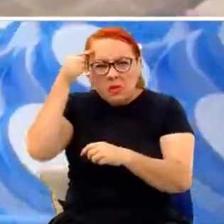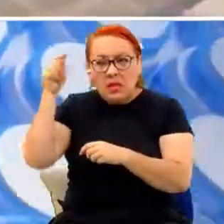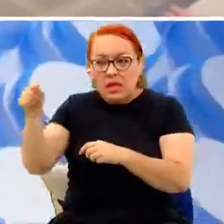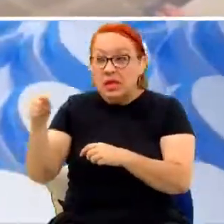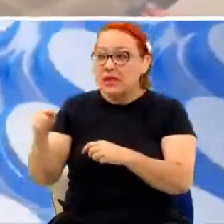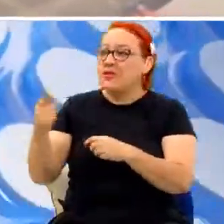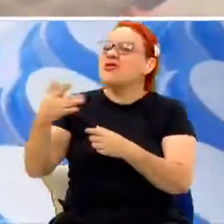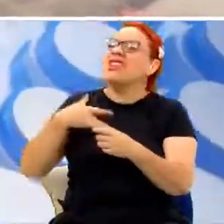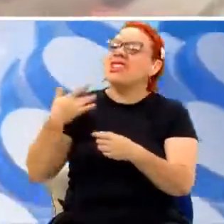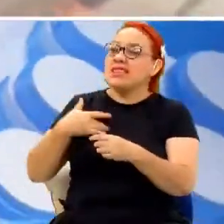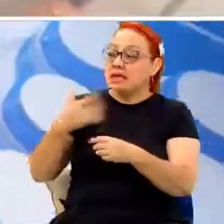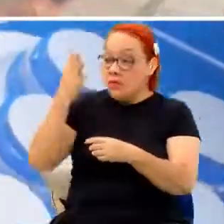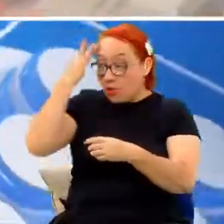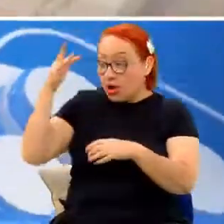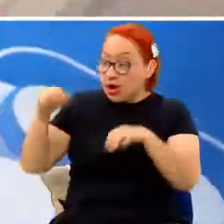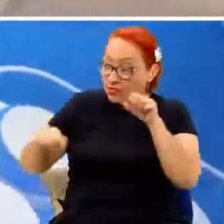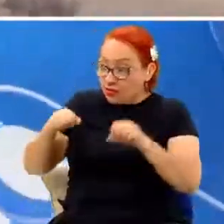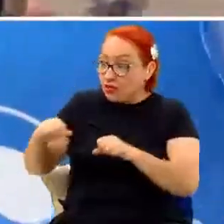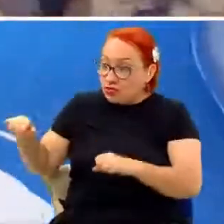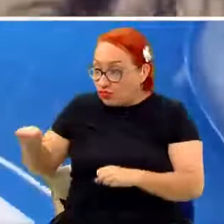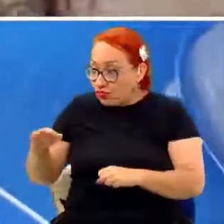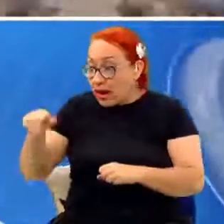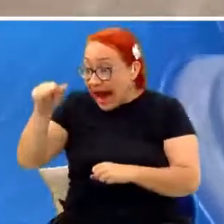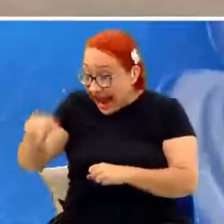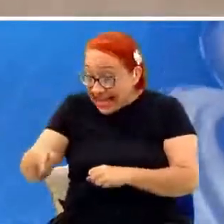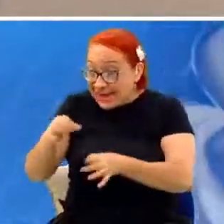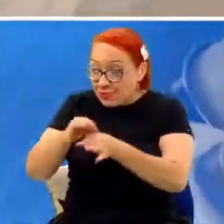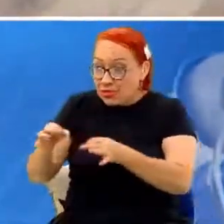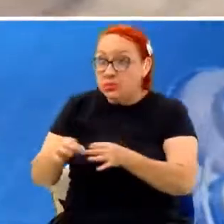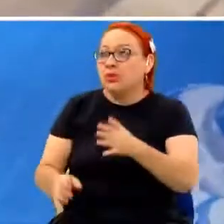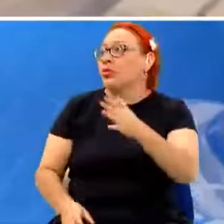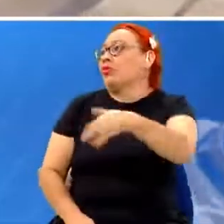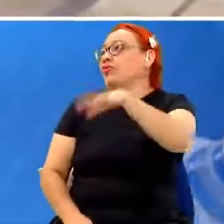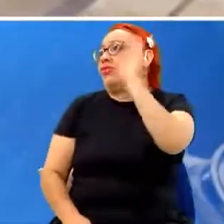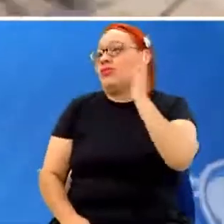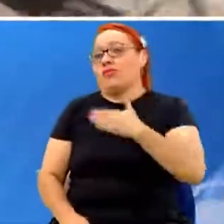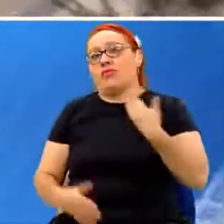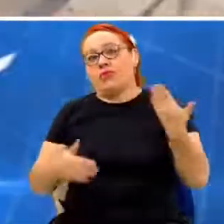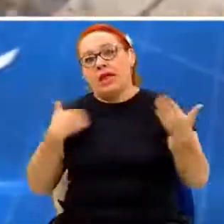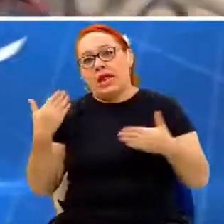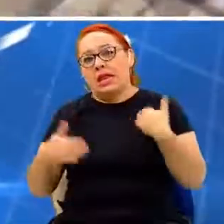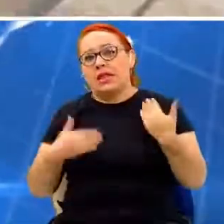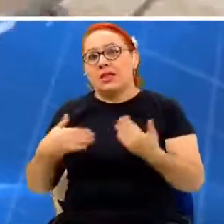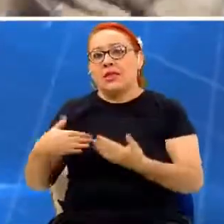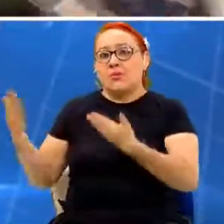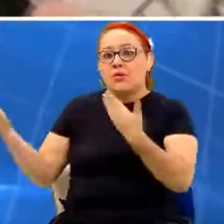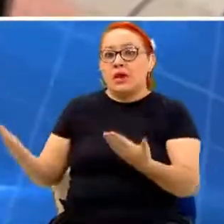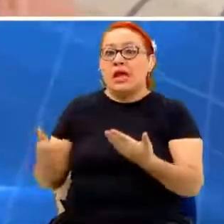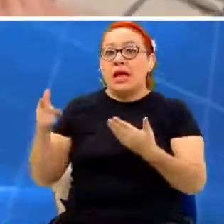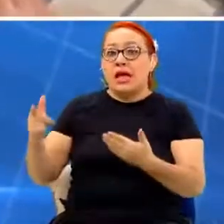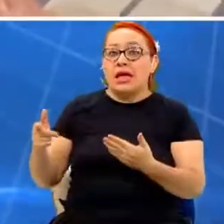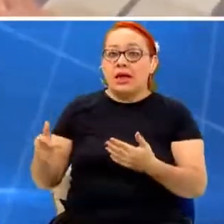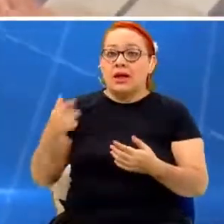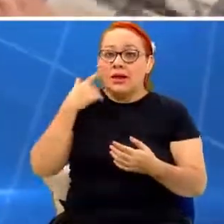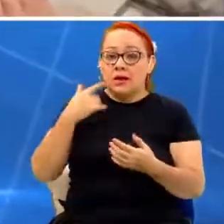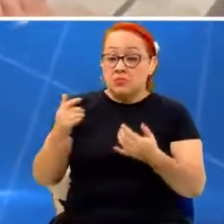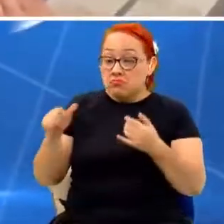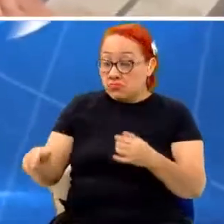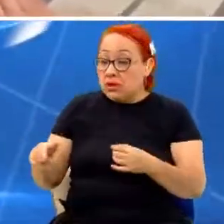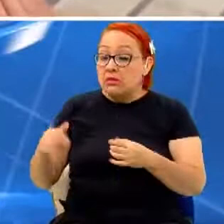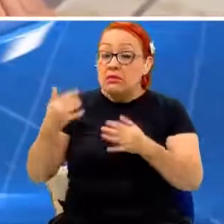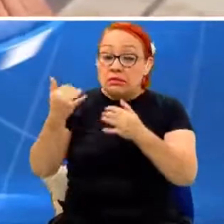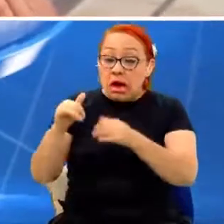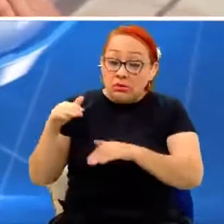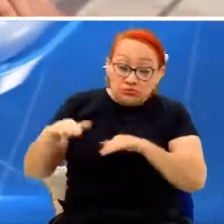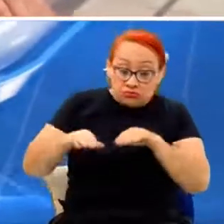su municipio? Bueno, pues muy contentos, felices nosotros los suibanos y los santandereanos también de recibir esta terminación de la tercera